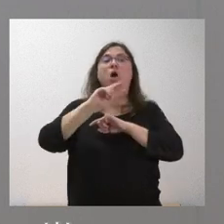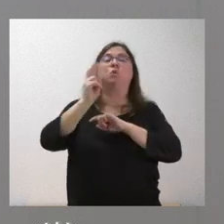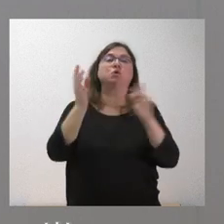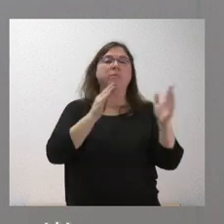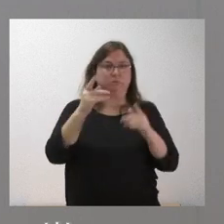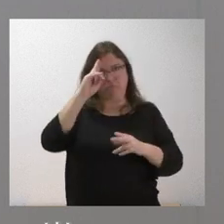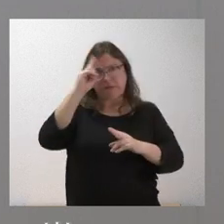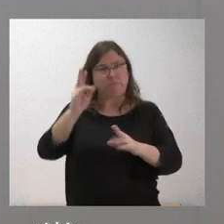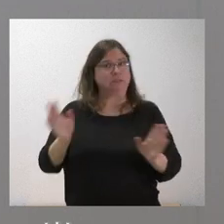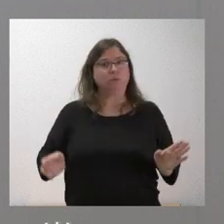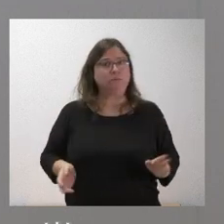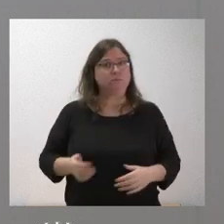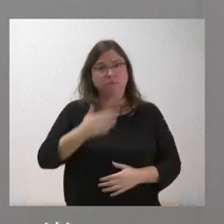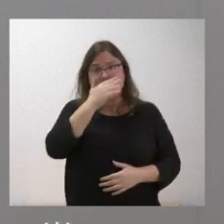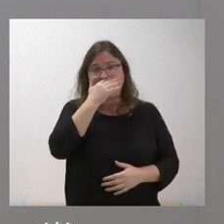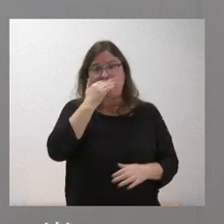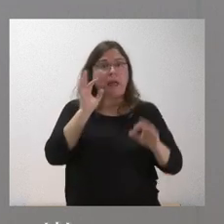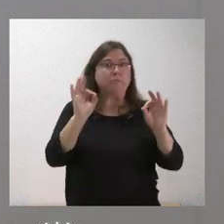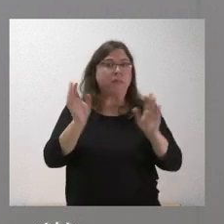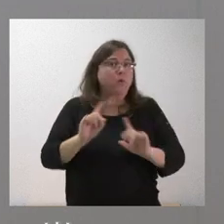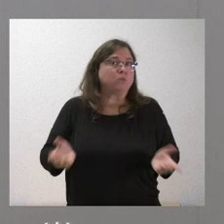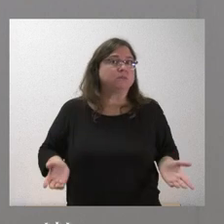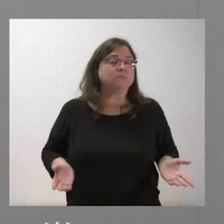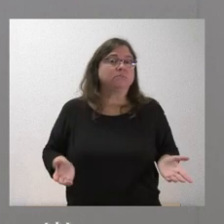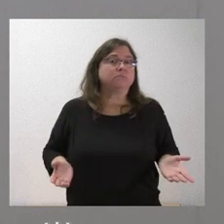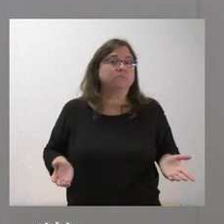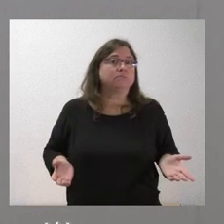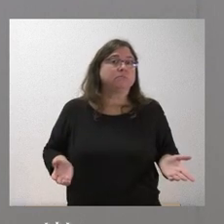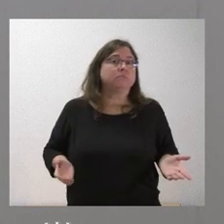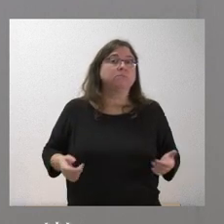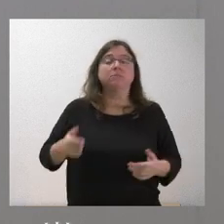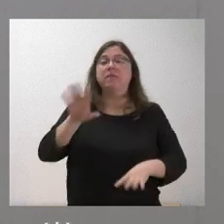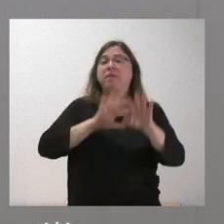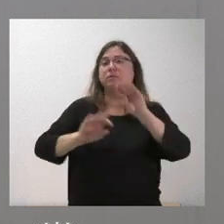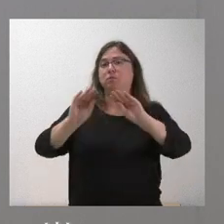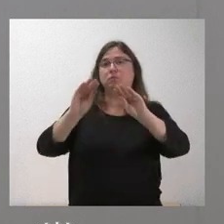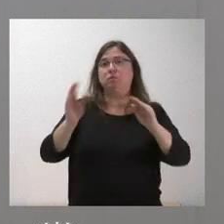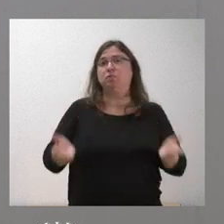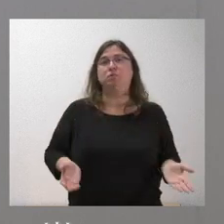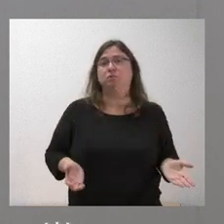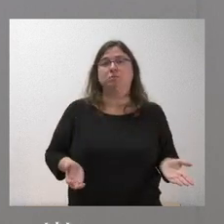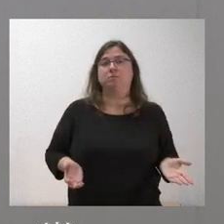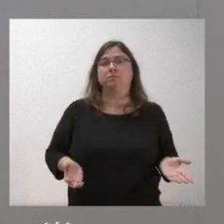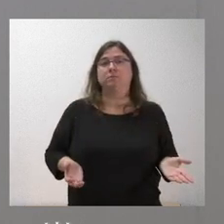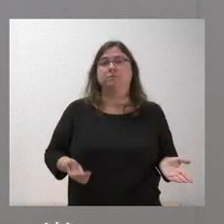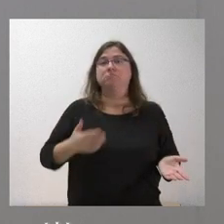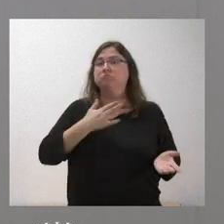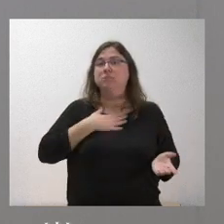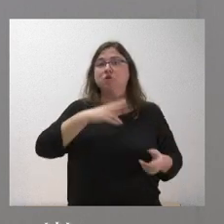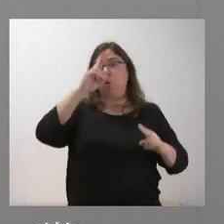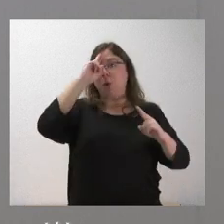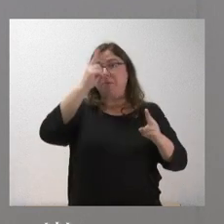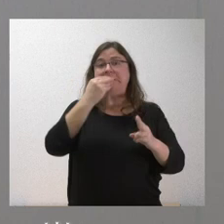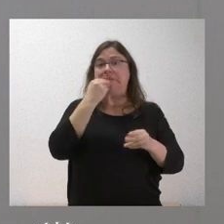respetamos no tiene nada de particular si es dentro de la capacidad de decisión nosotros no hacemos más que respetar a quien lo